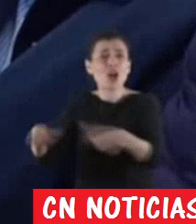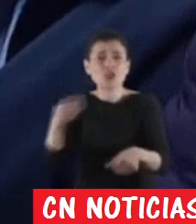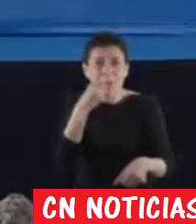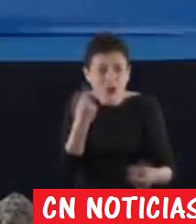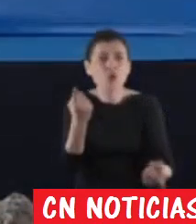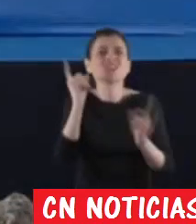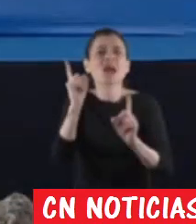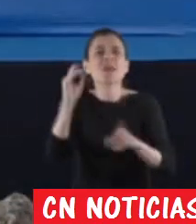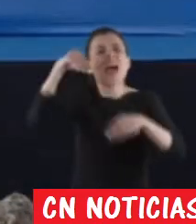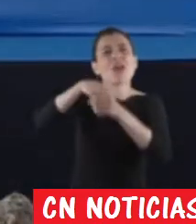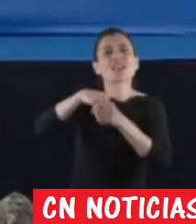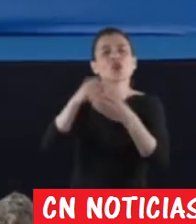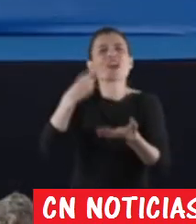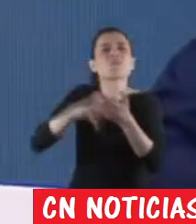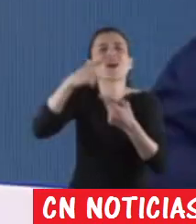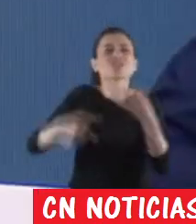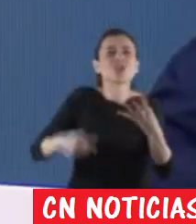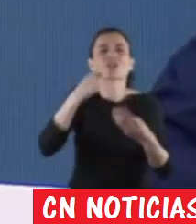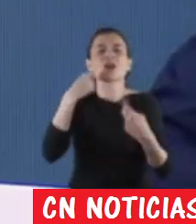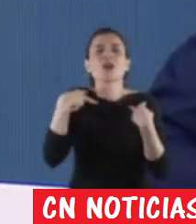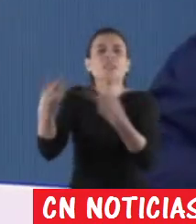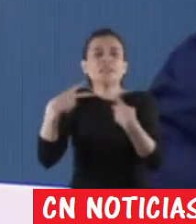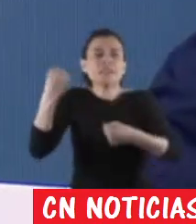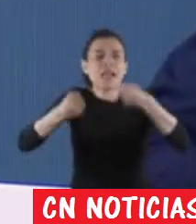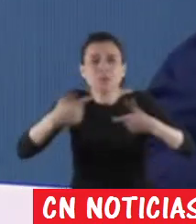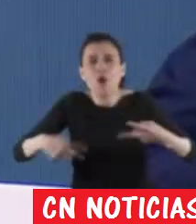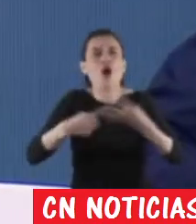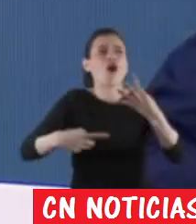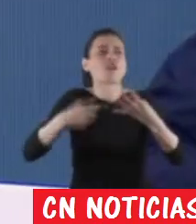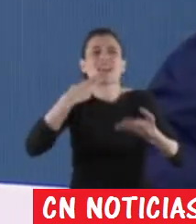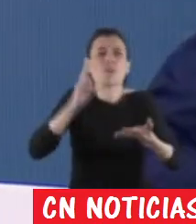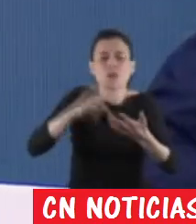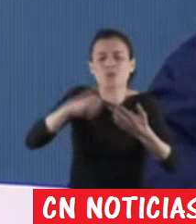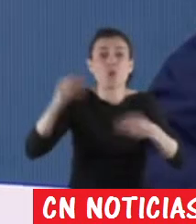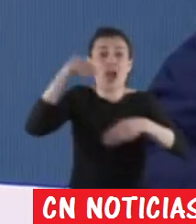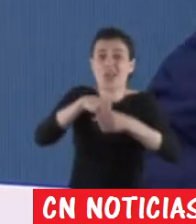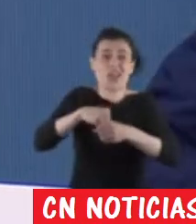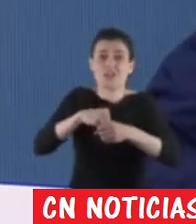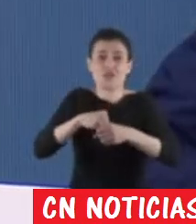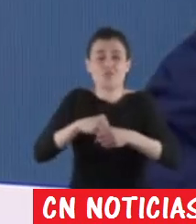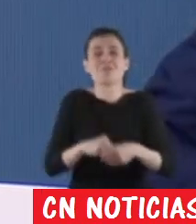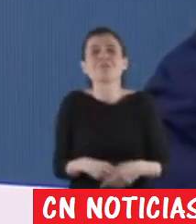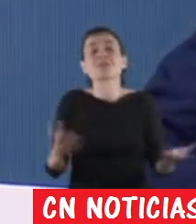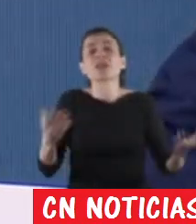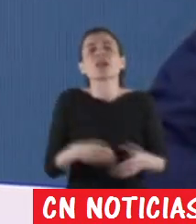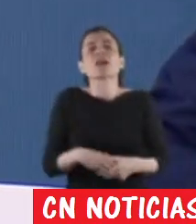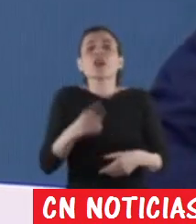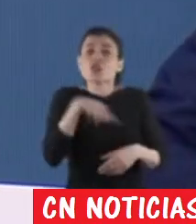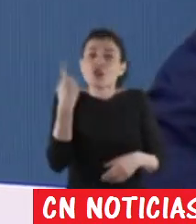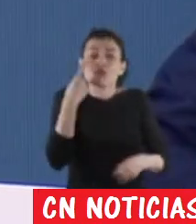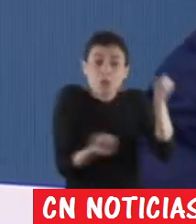está pagando el producto. Entonces creamos los puntos cardinales de nuestra provincia, en Coronel Suárez, que ya